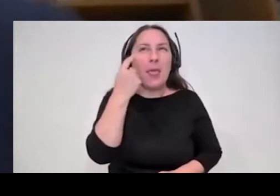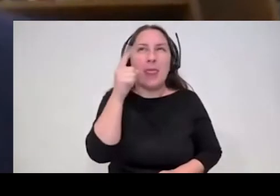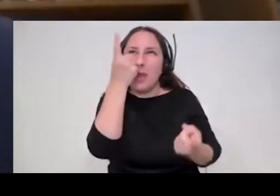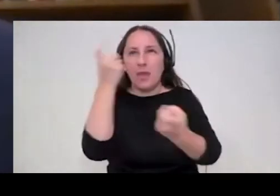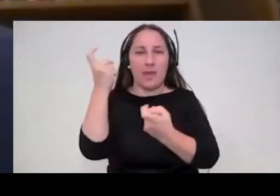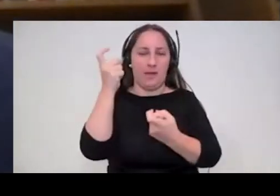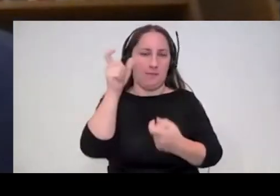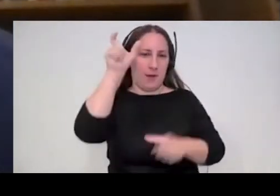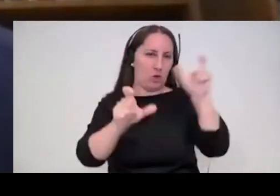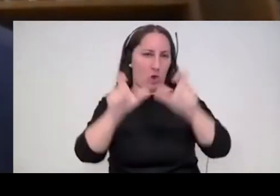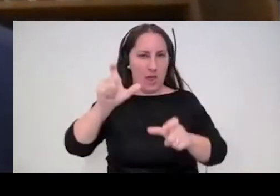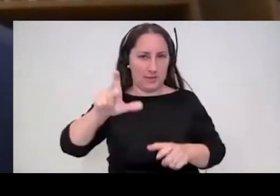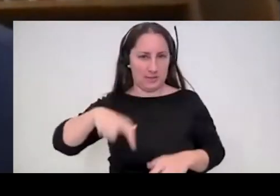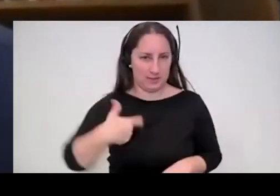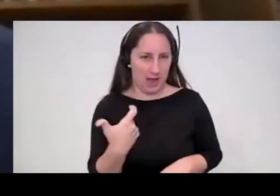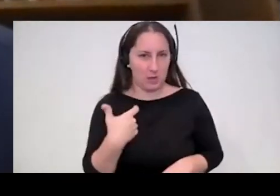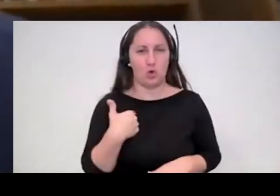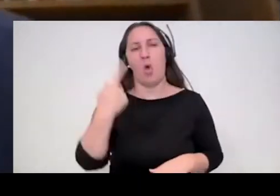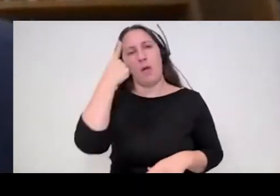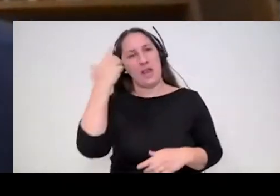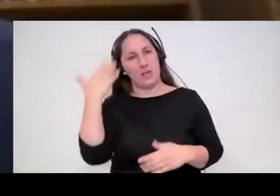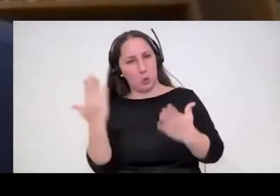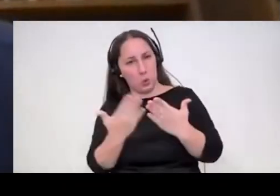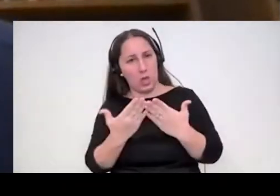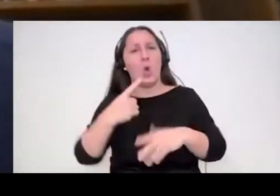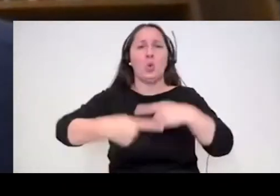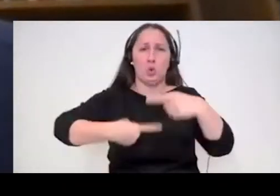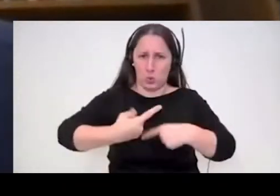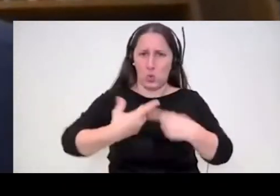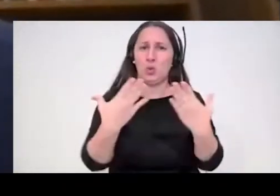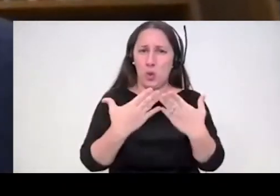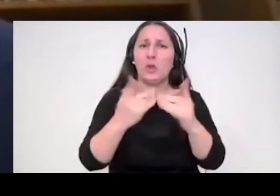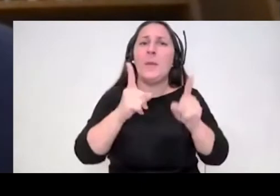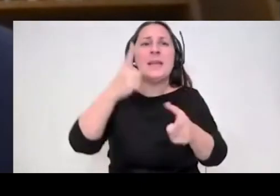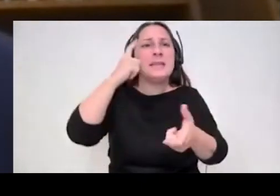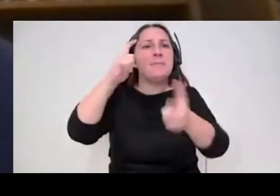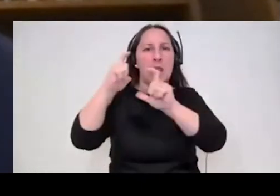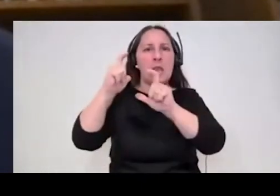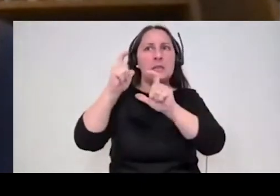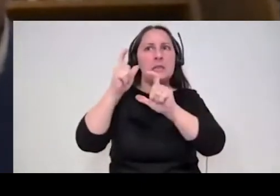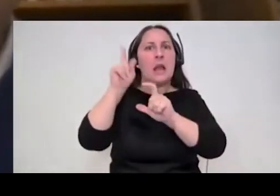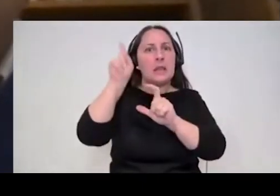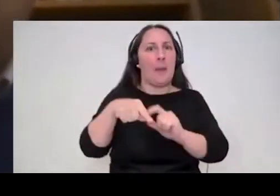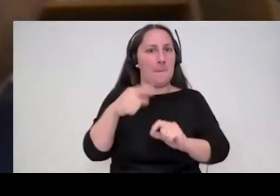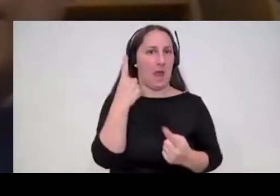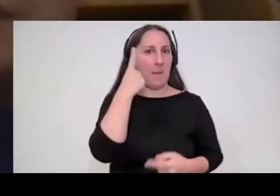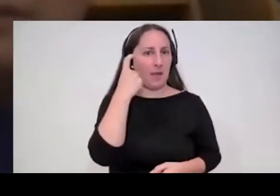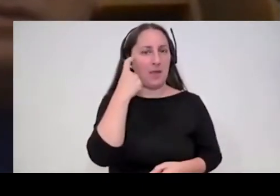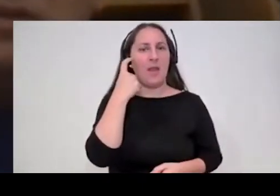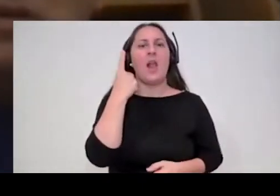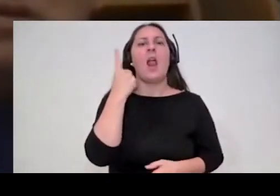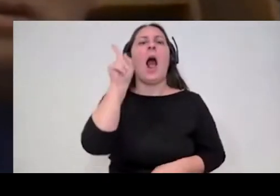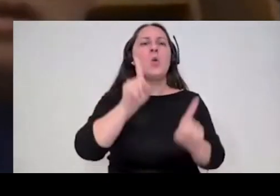sigo estudiando, ¿no? Pero uno también aprende de la experiencia. Yo he aprendido muchísimo de la dirigencia